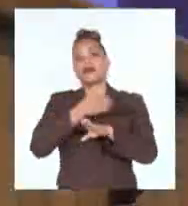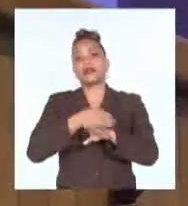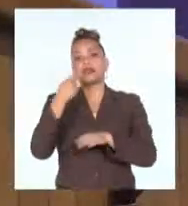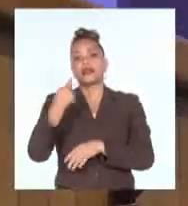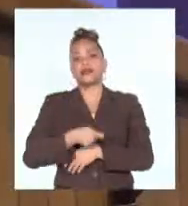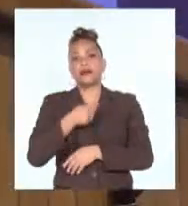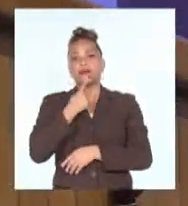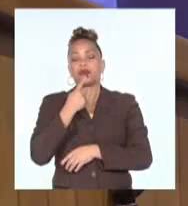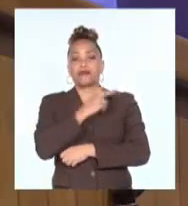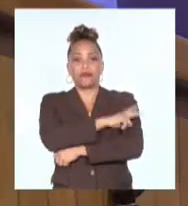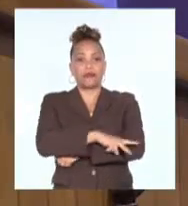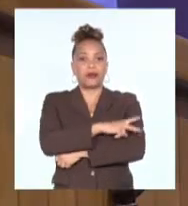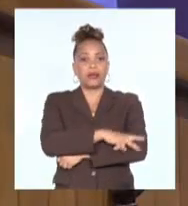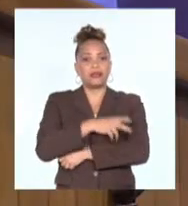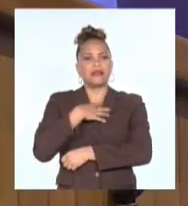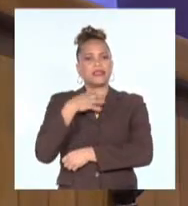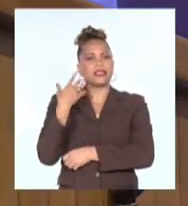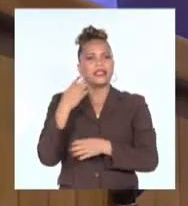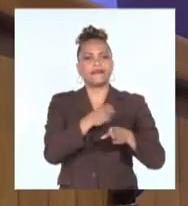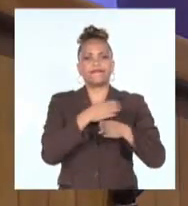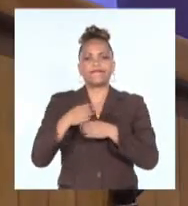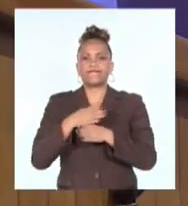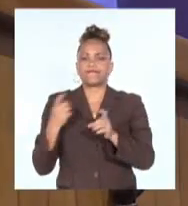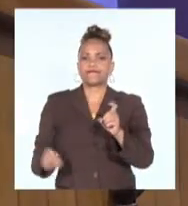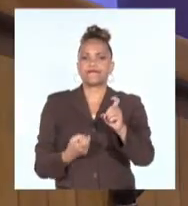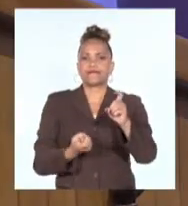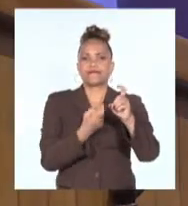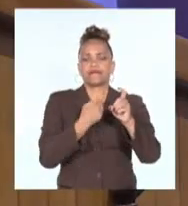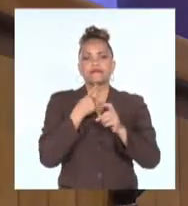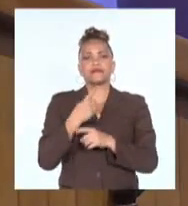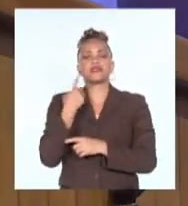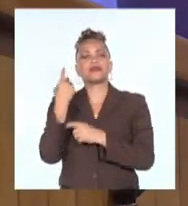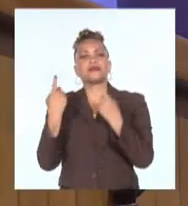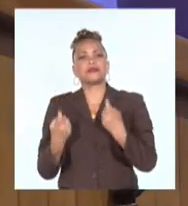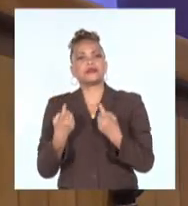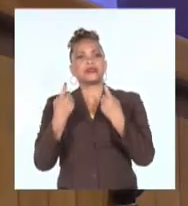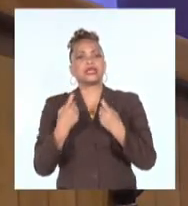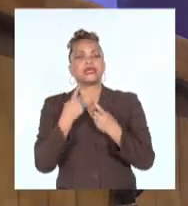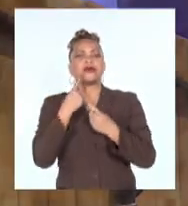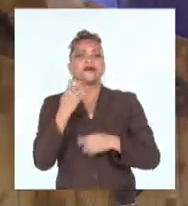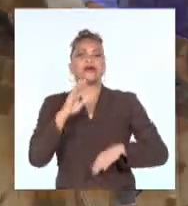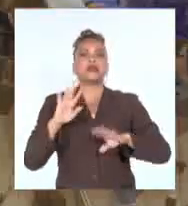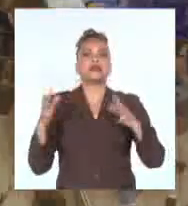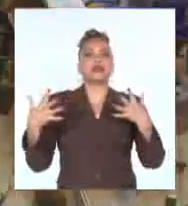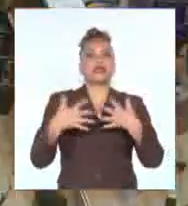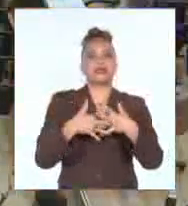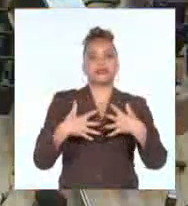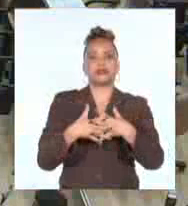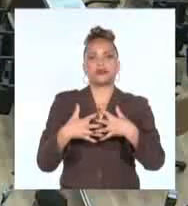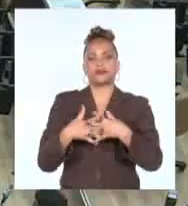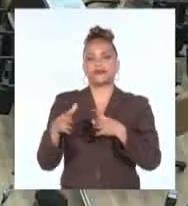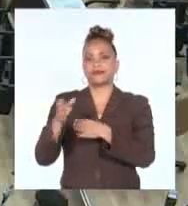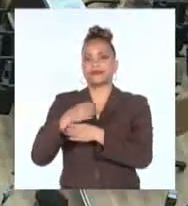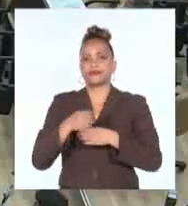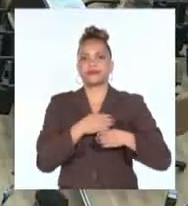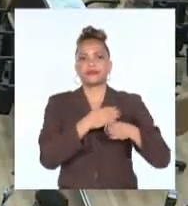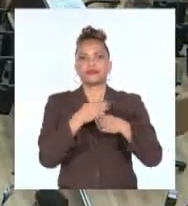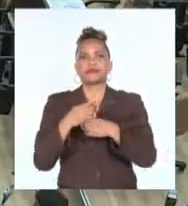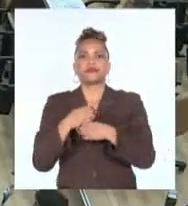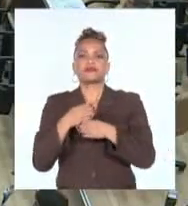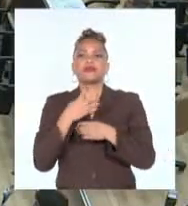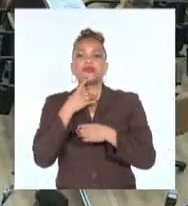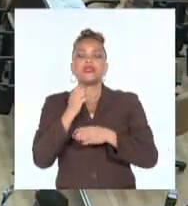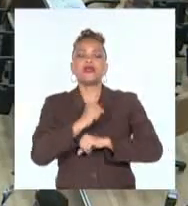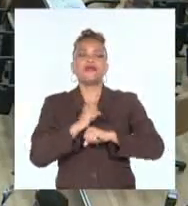países tienen diversos desafíos, necesidades y capacidades relacionadas, entre otras cosas, con la